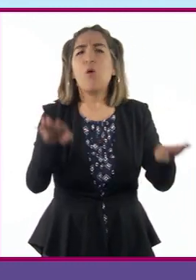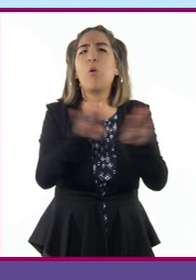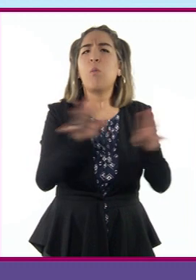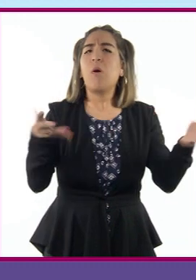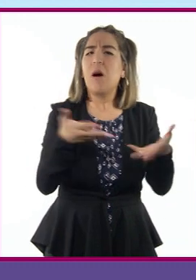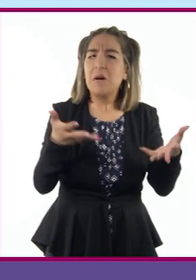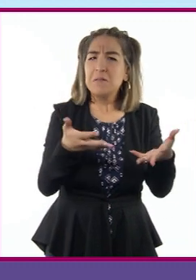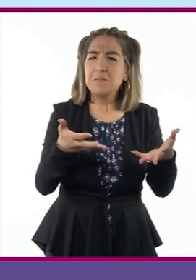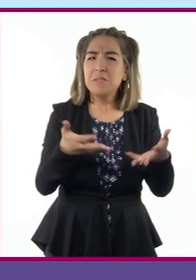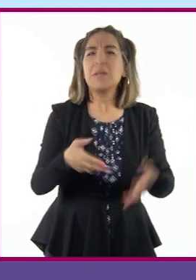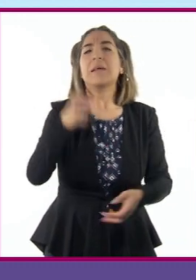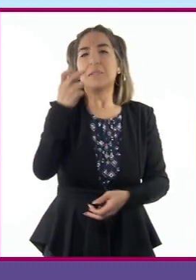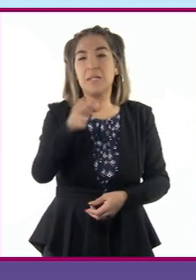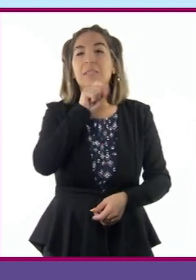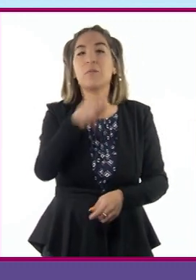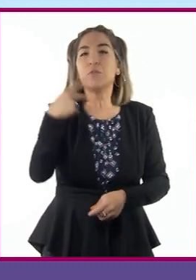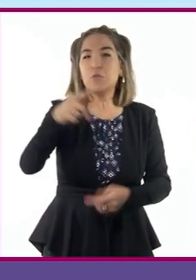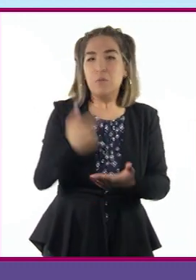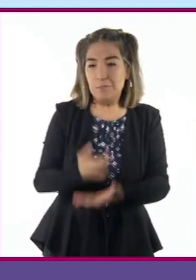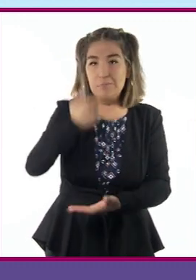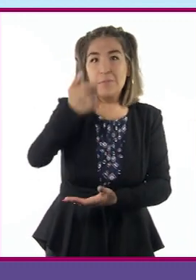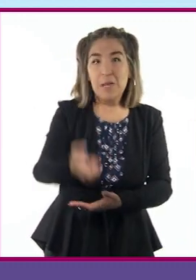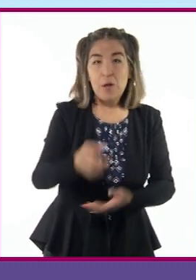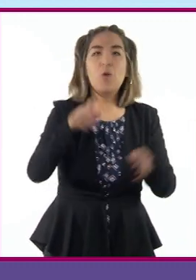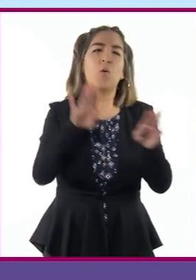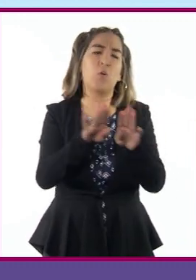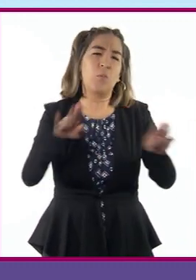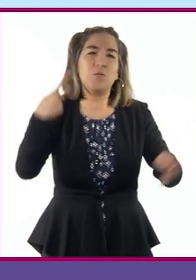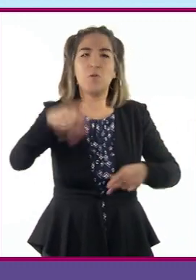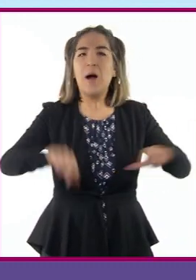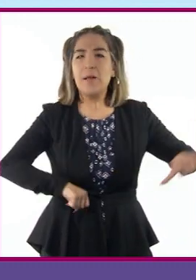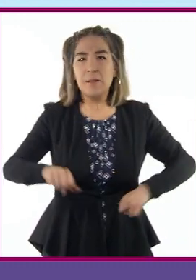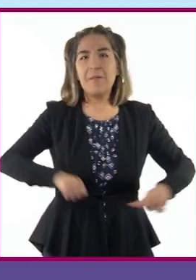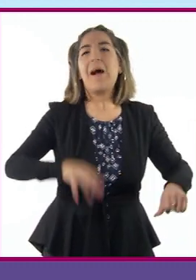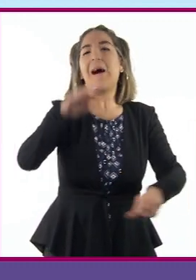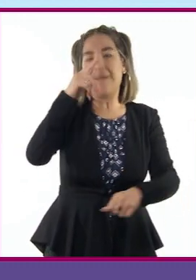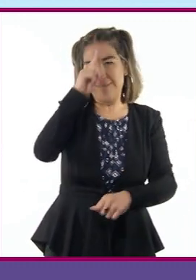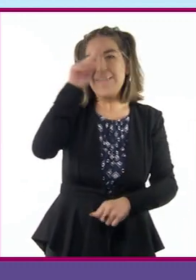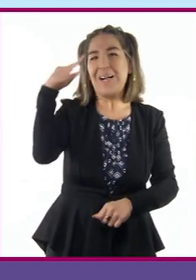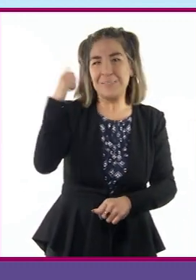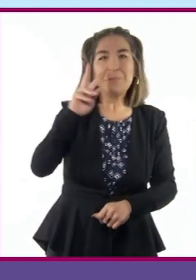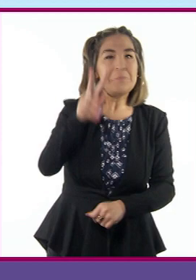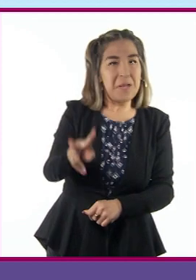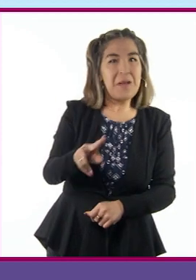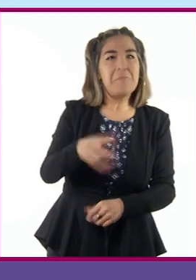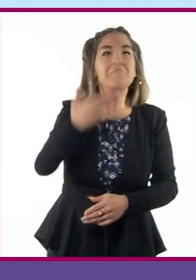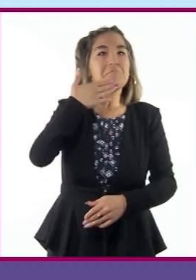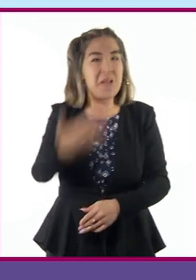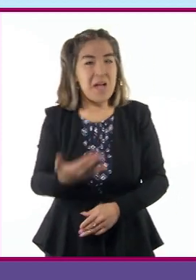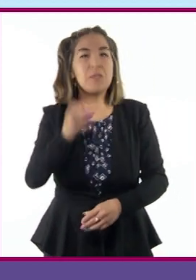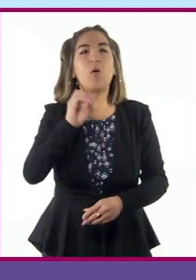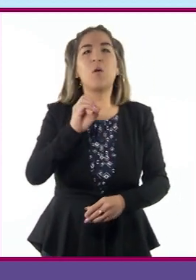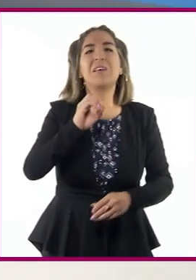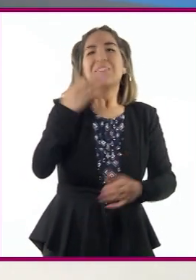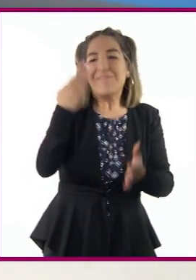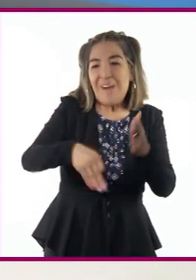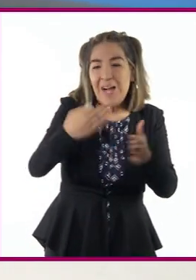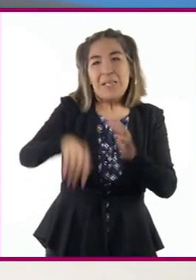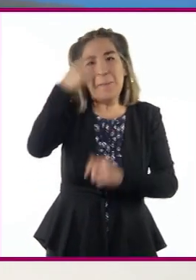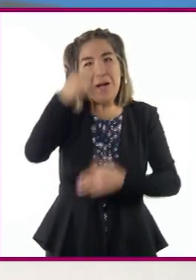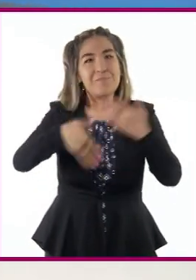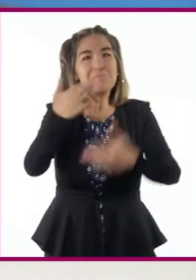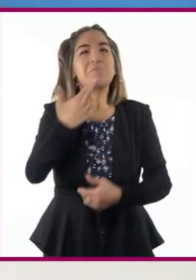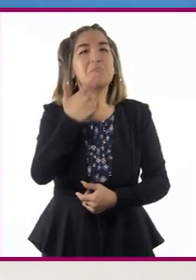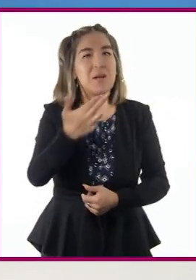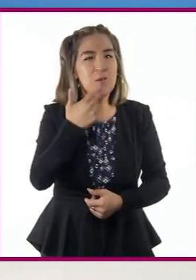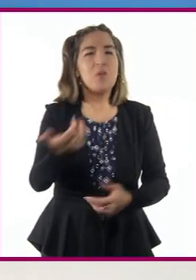hacen y los costos de sus acciones, será más sencillo darse cuenta si lo hacen bien o qué se puede mejorar. El